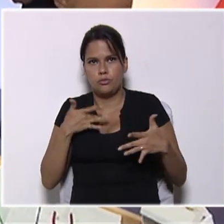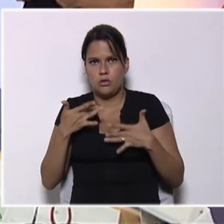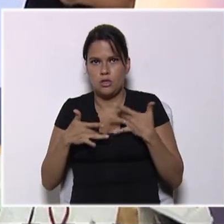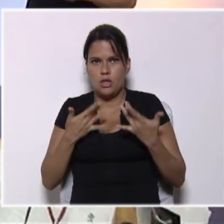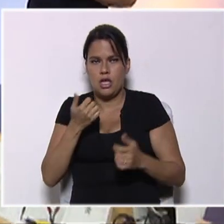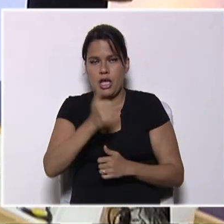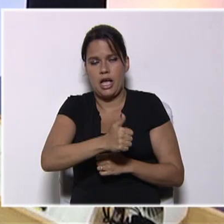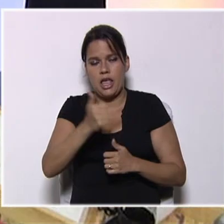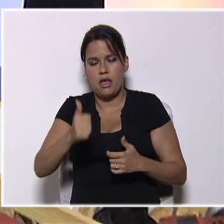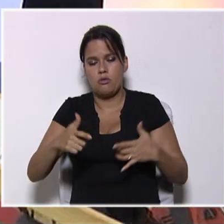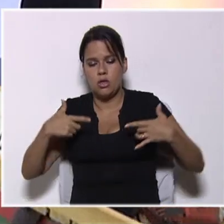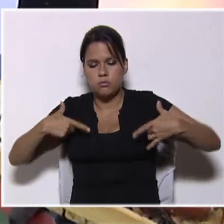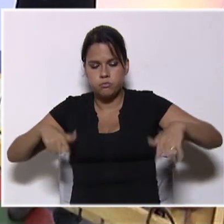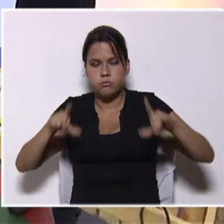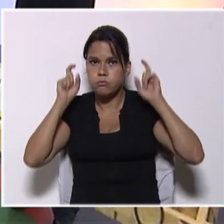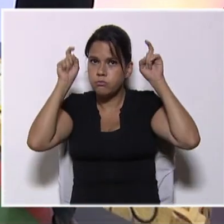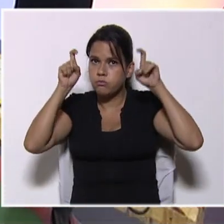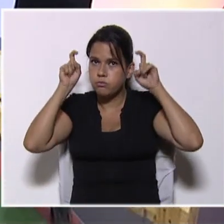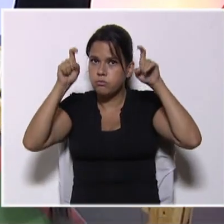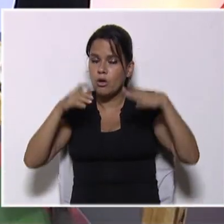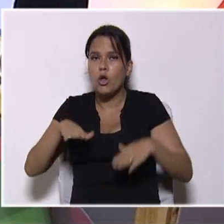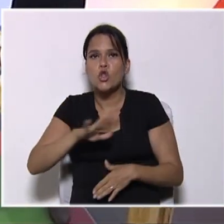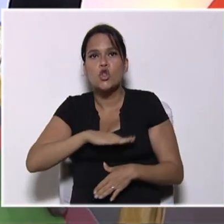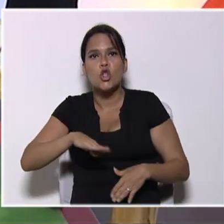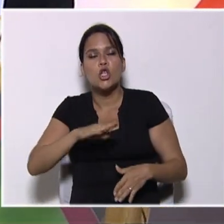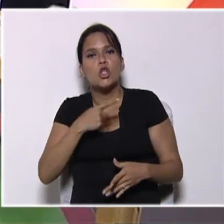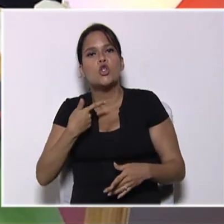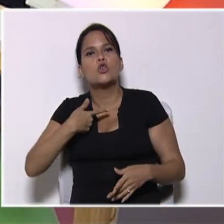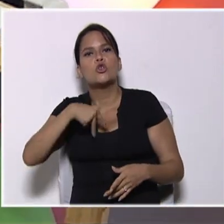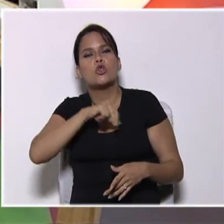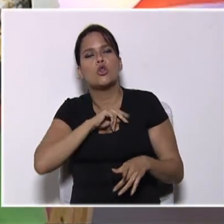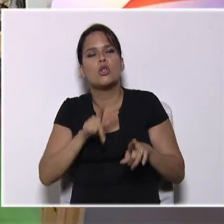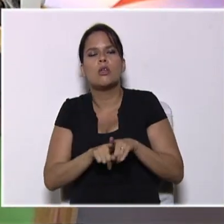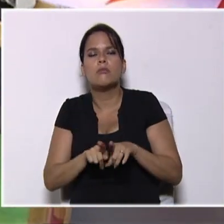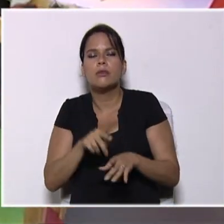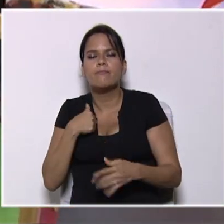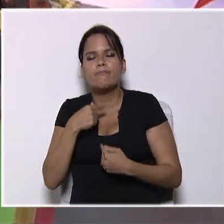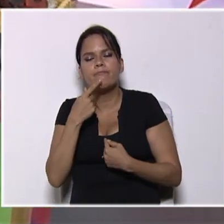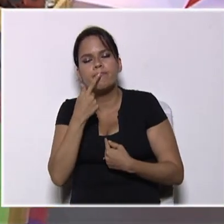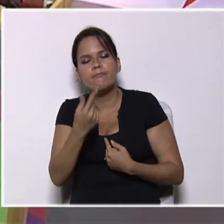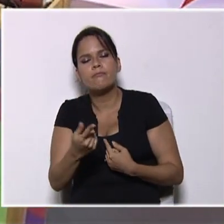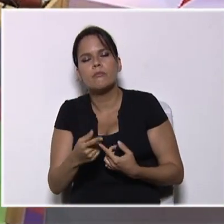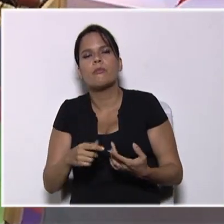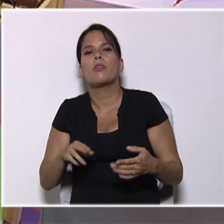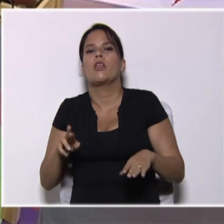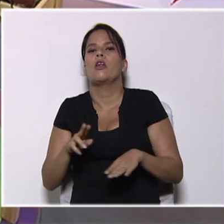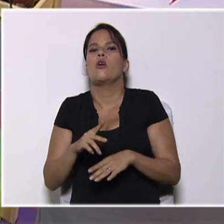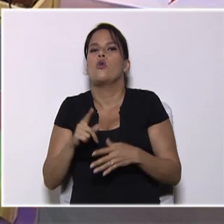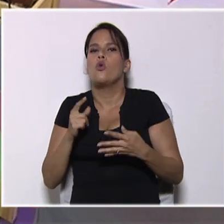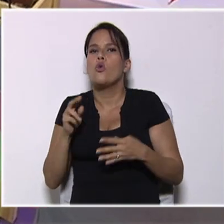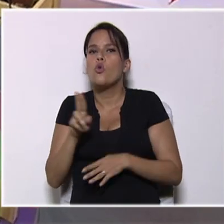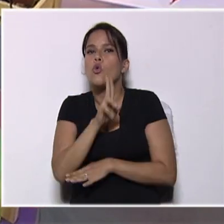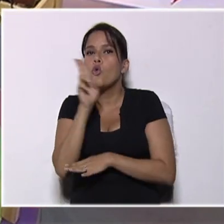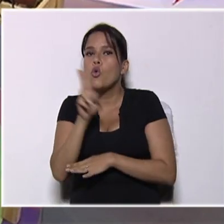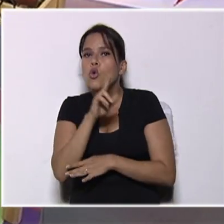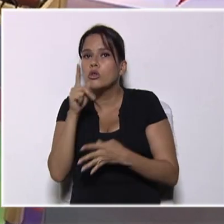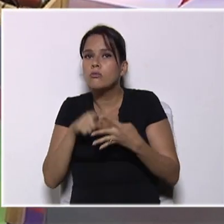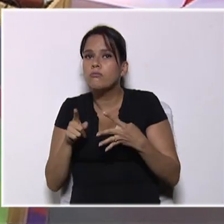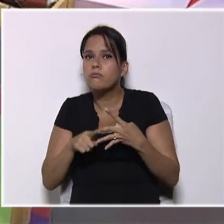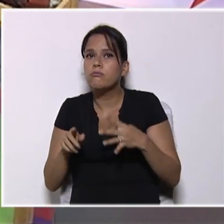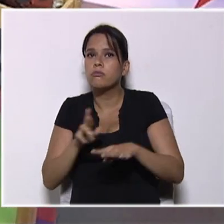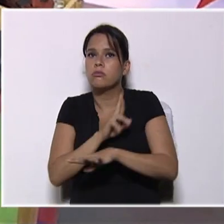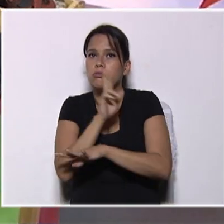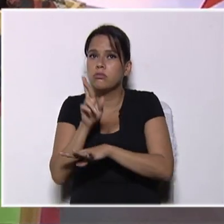cada una de las áreas de formación donde nosotros hacemos énfasis que utilicen material reusable, reciclado. Entonces, bueno,